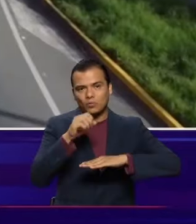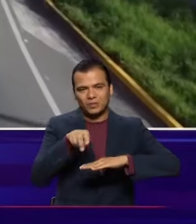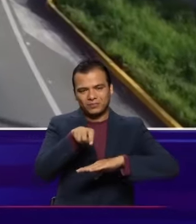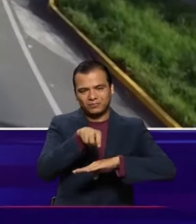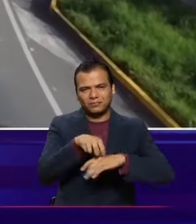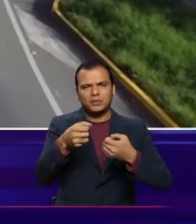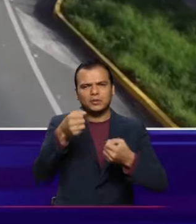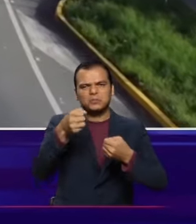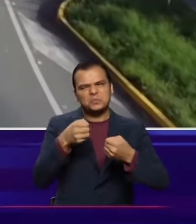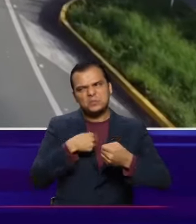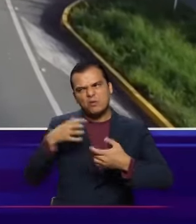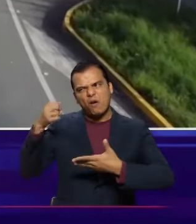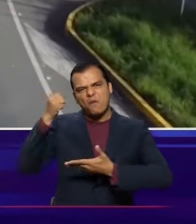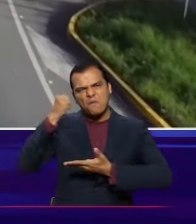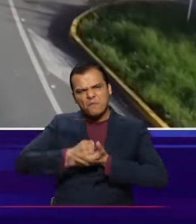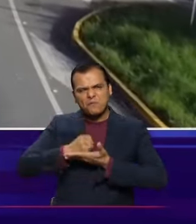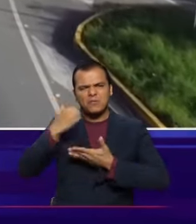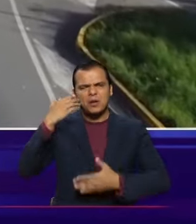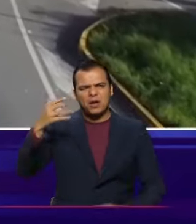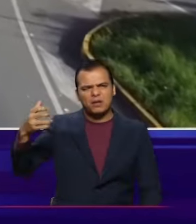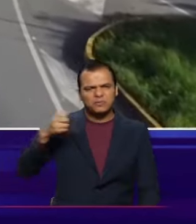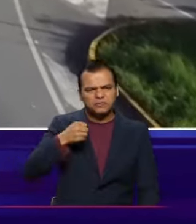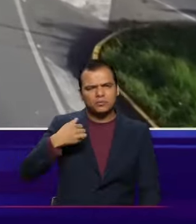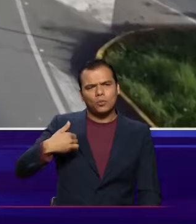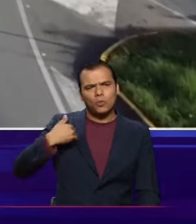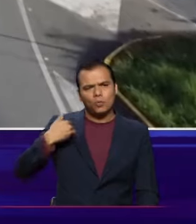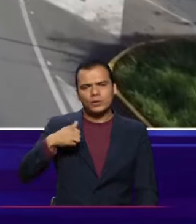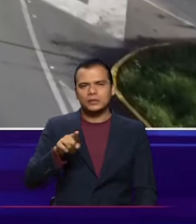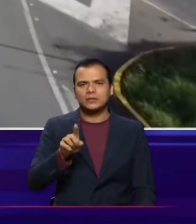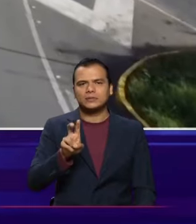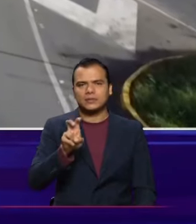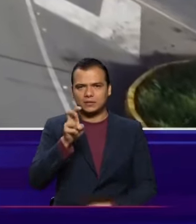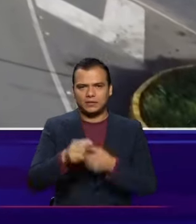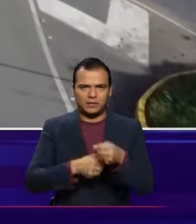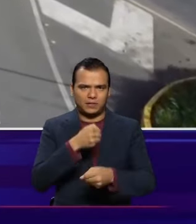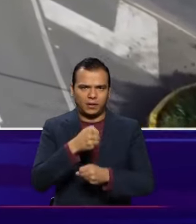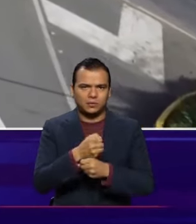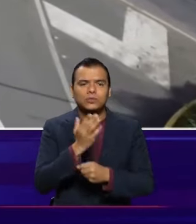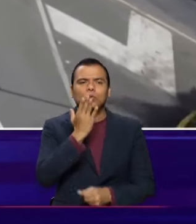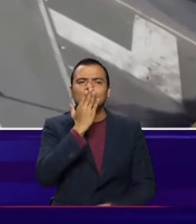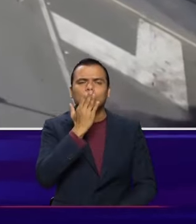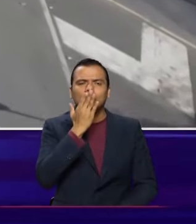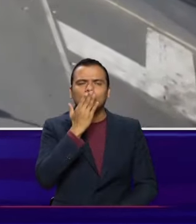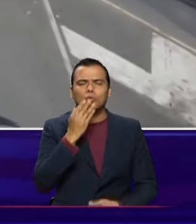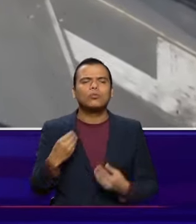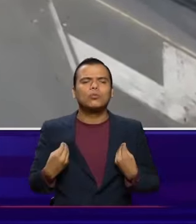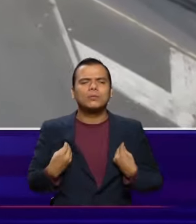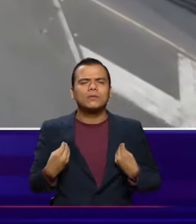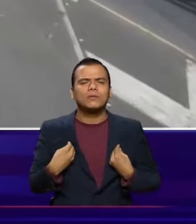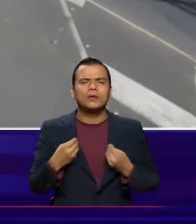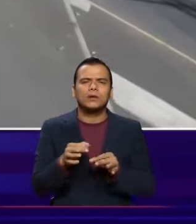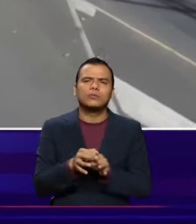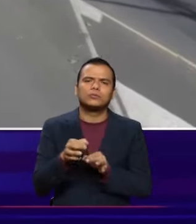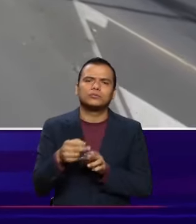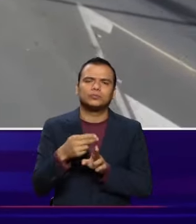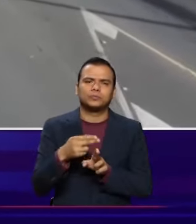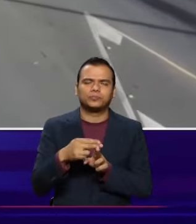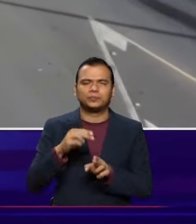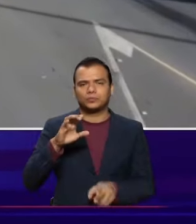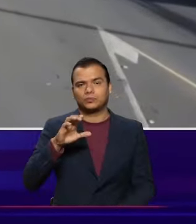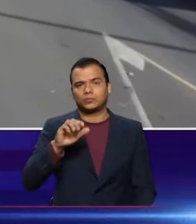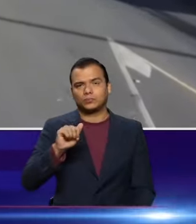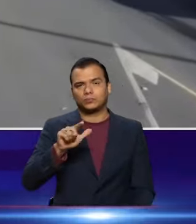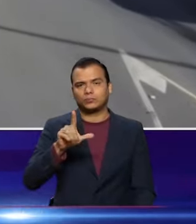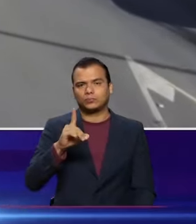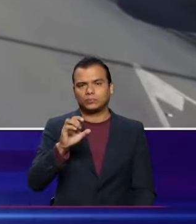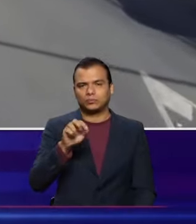reclutamiento forzoso de una menor de edad indígena proveniente del municipio de Caldono. Aquí están las